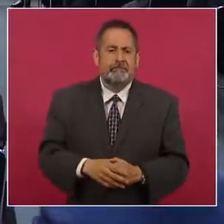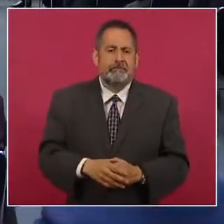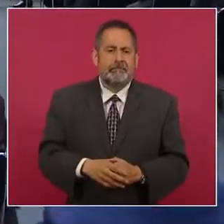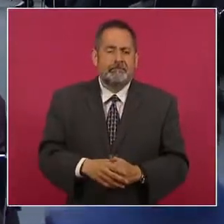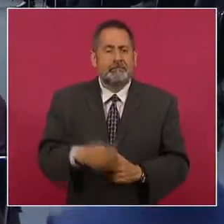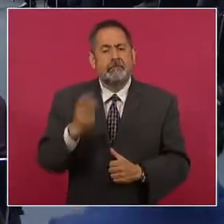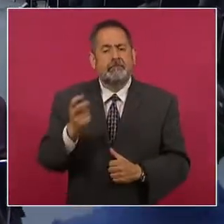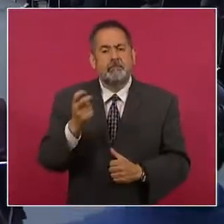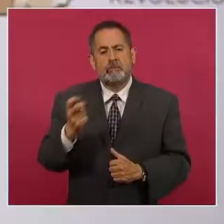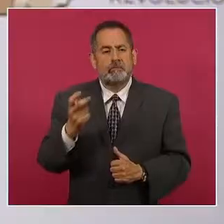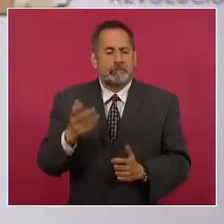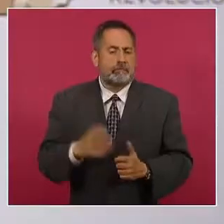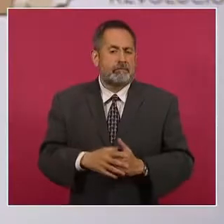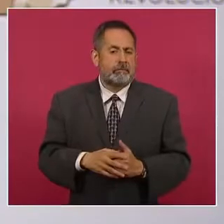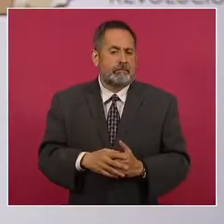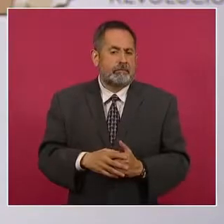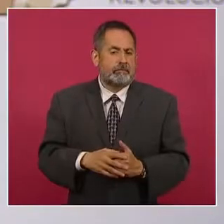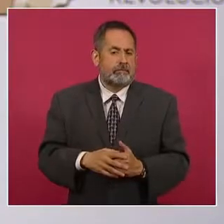Y por eso